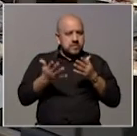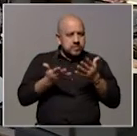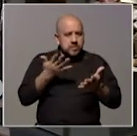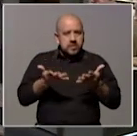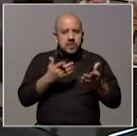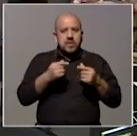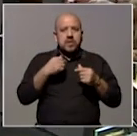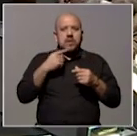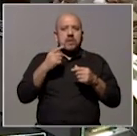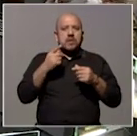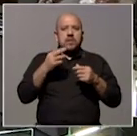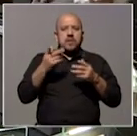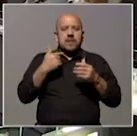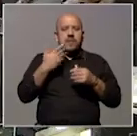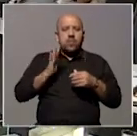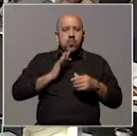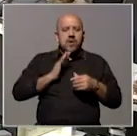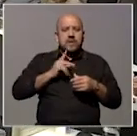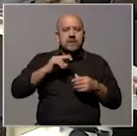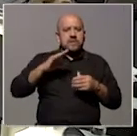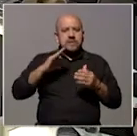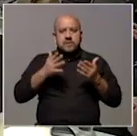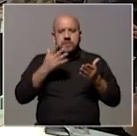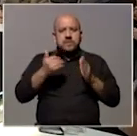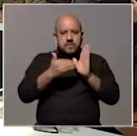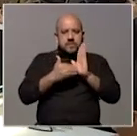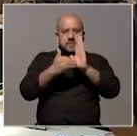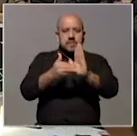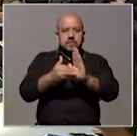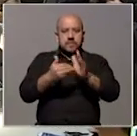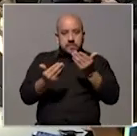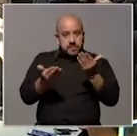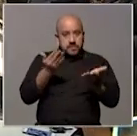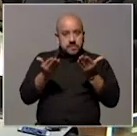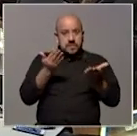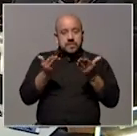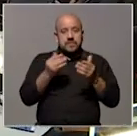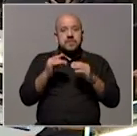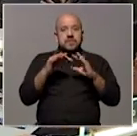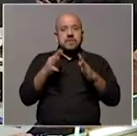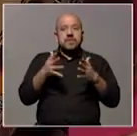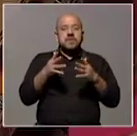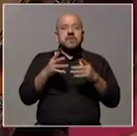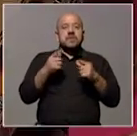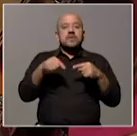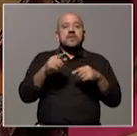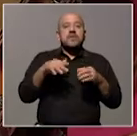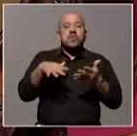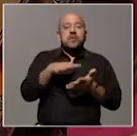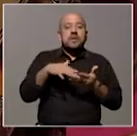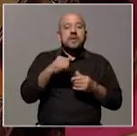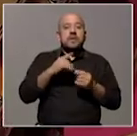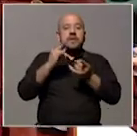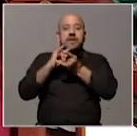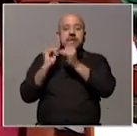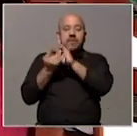el que las mujeres siguen estando sus representadas más aún si se comparan estos datos con la presencia de mujeres en espacios legislativos de